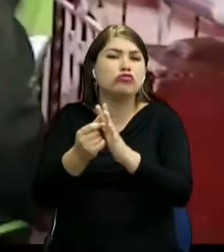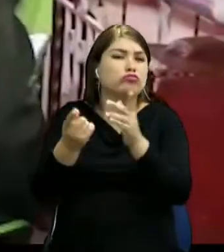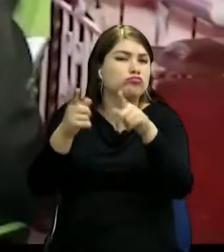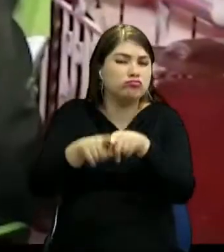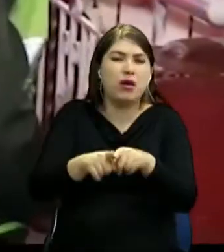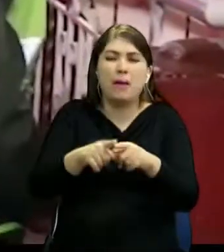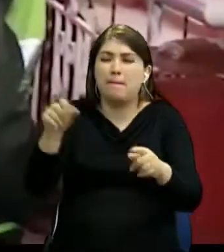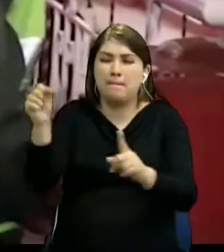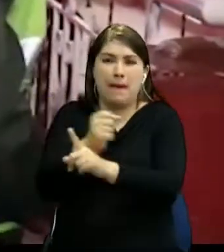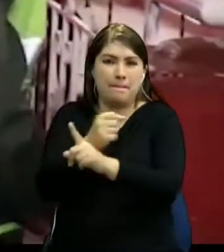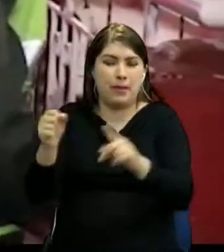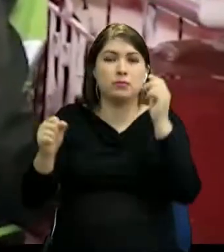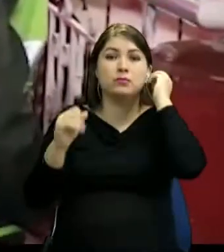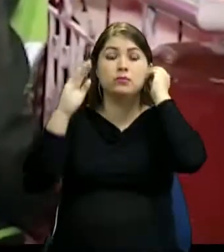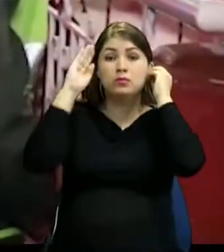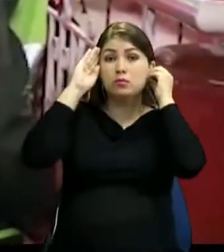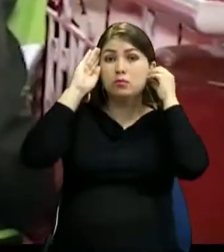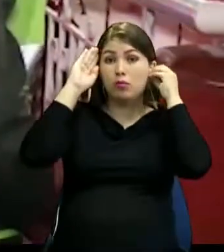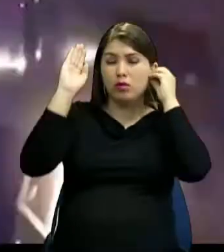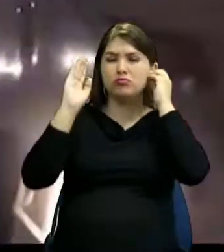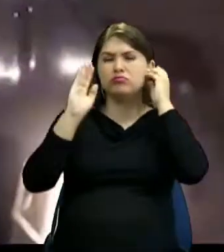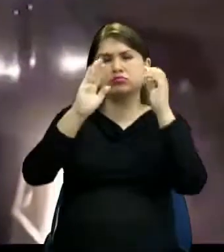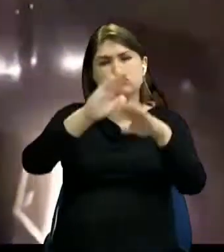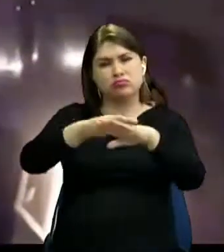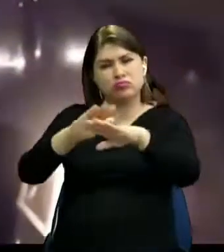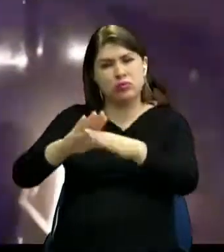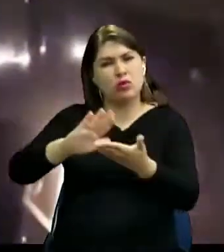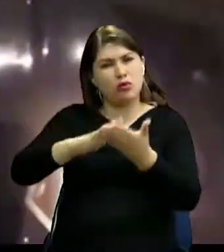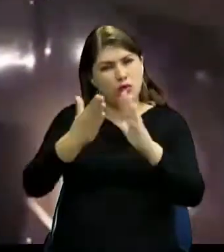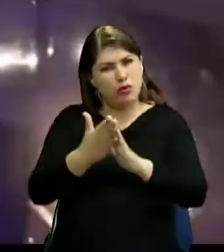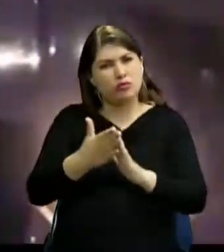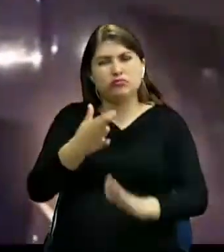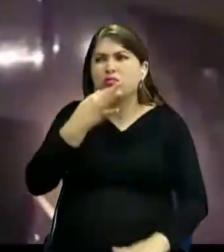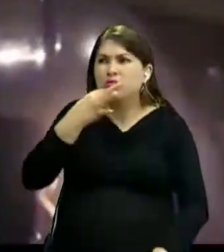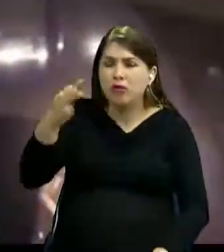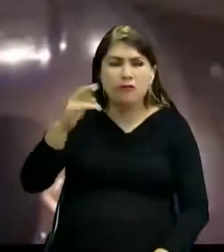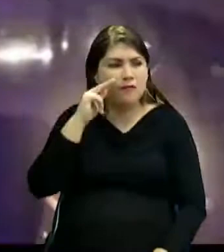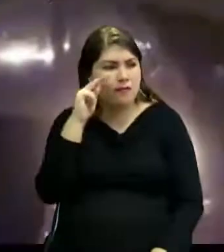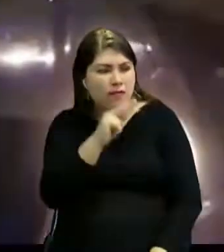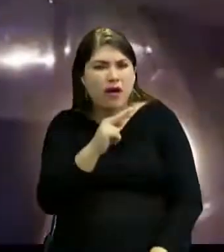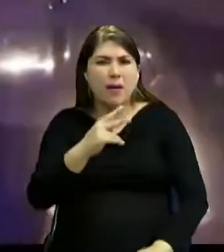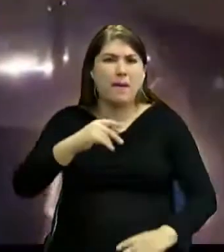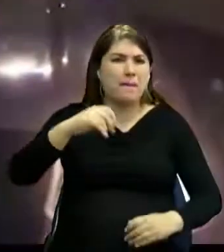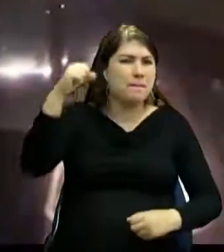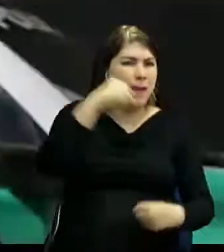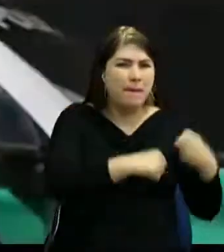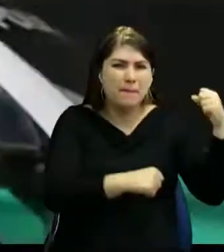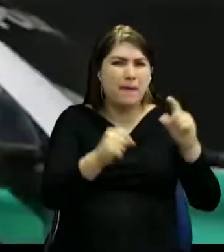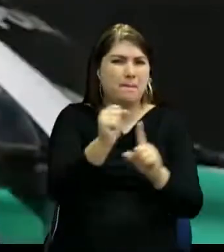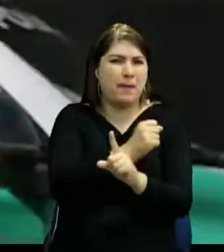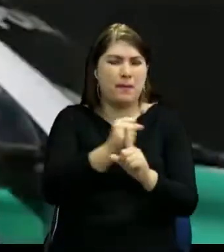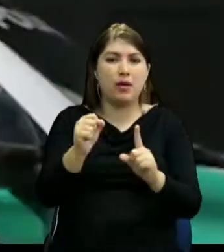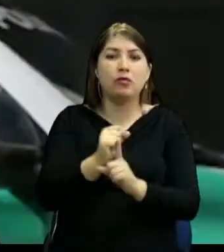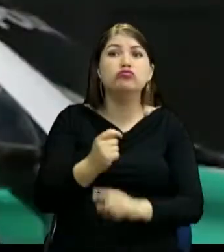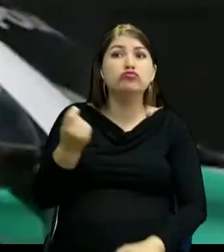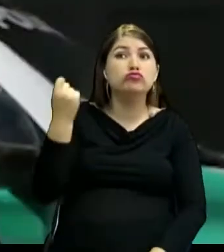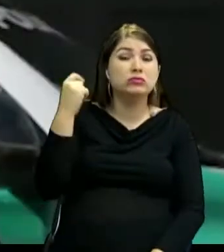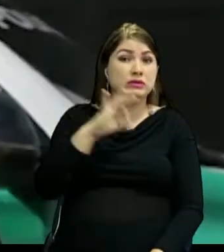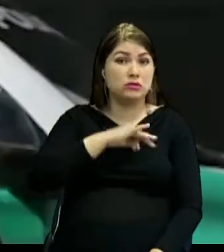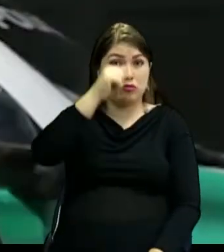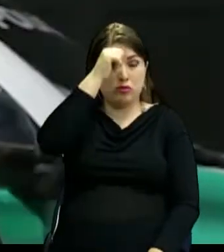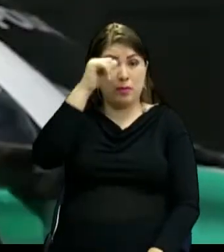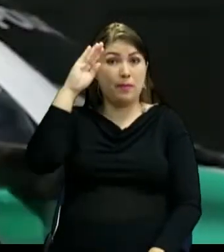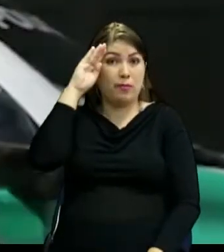La Policía Metropolitana de Bucaramanga hace un llamado a la comunidad para que denuncien cualquier tipo de agresión. Durante el pasado fin de semana, la